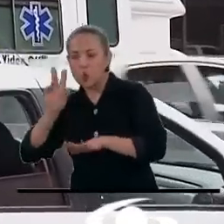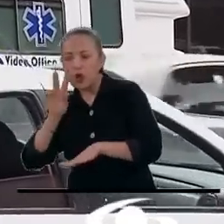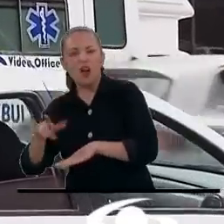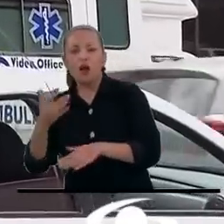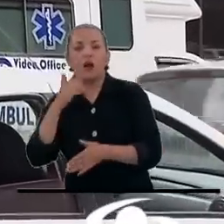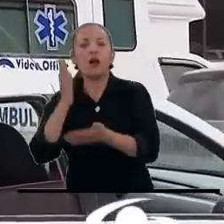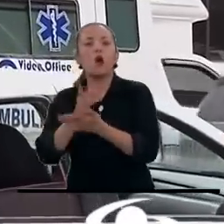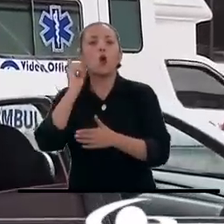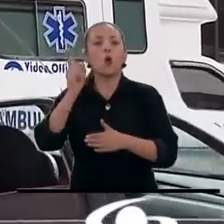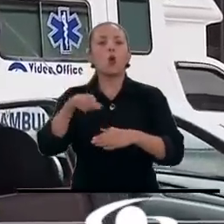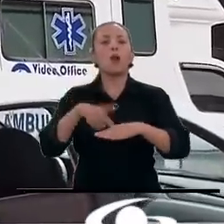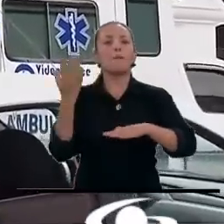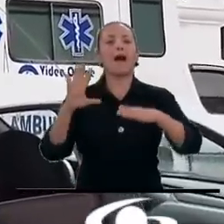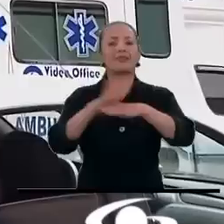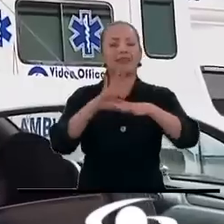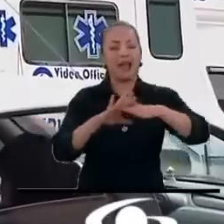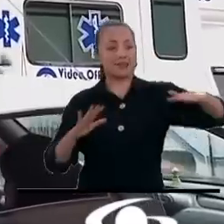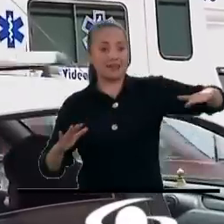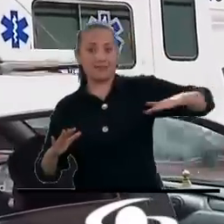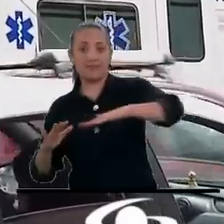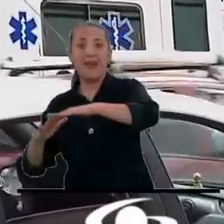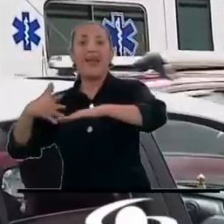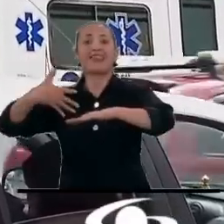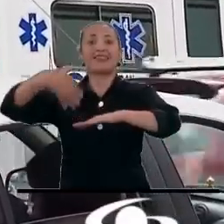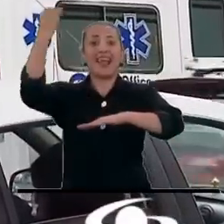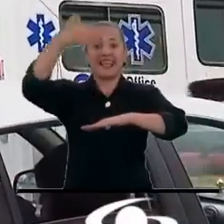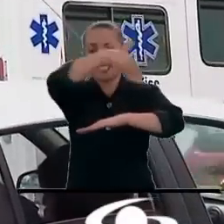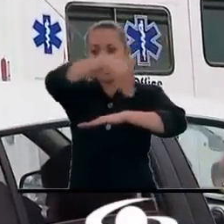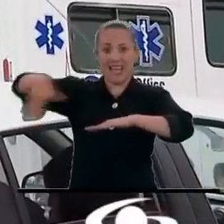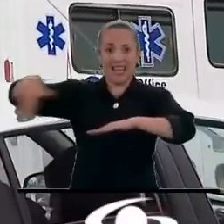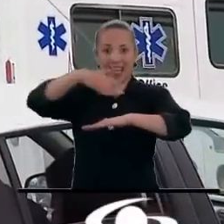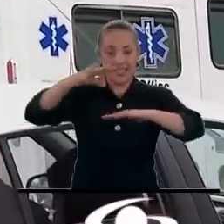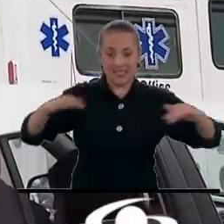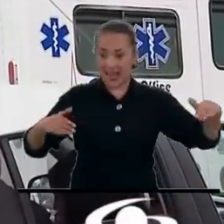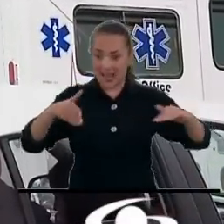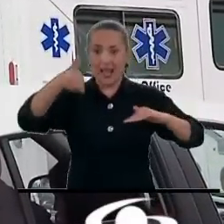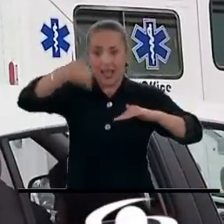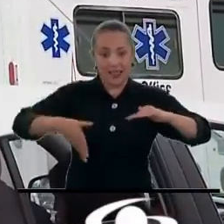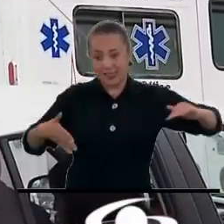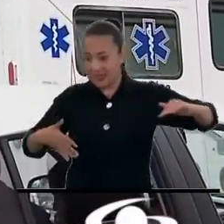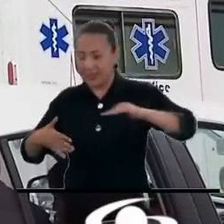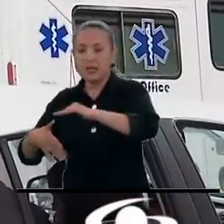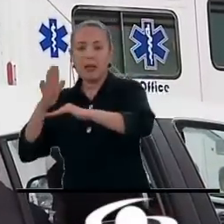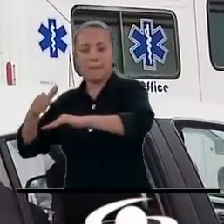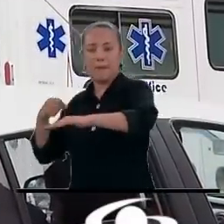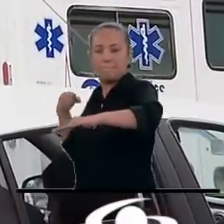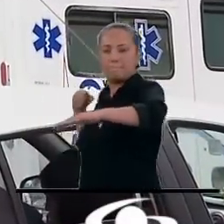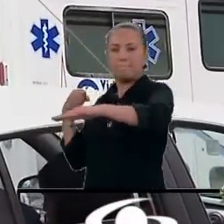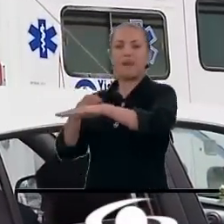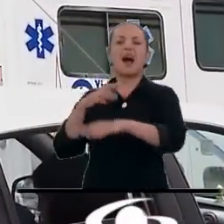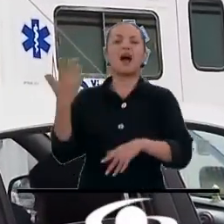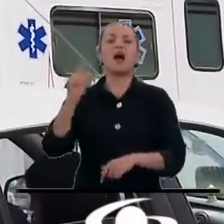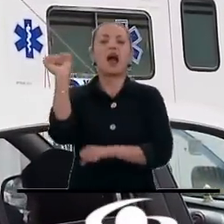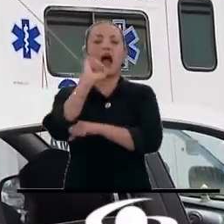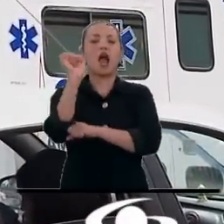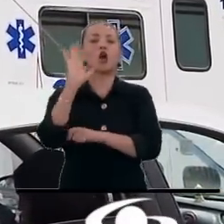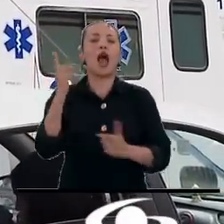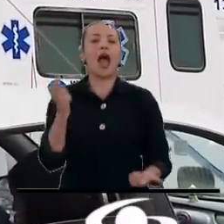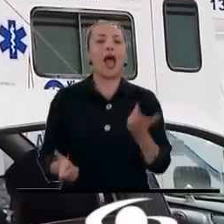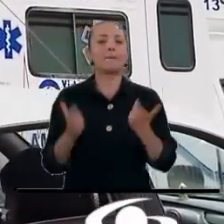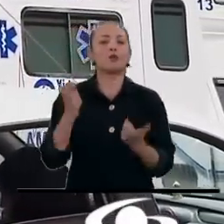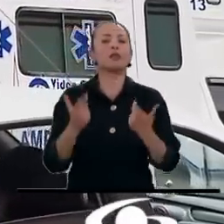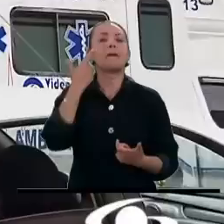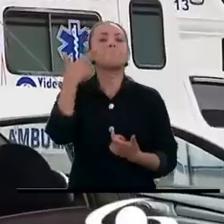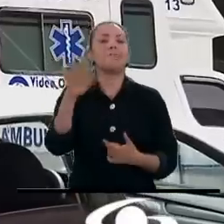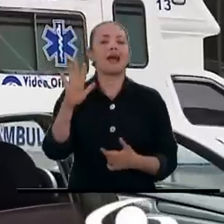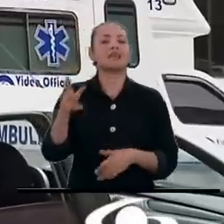taxi iba a cruzar la calle 13 fue impactado por un segundo vehículo, una camioneta que al parecer y iba